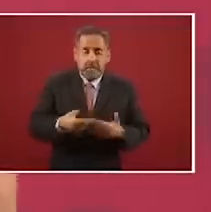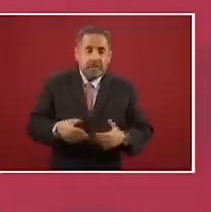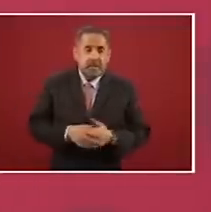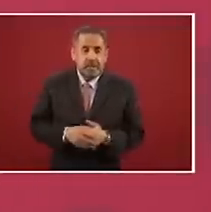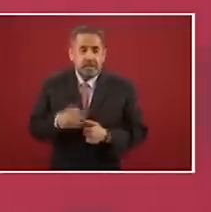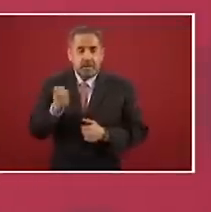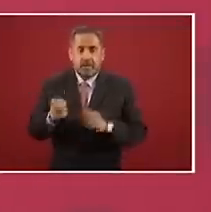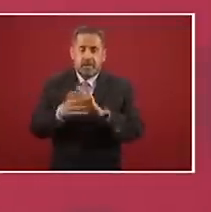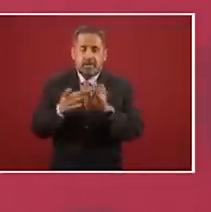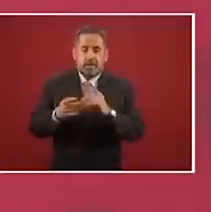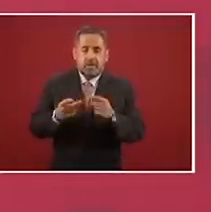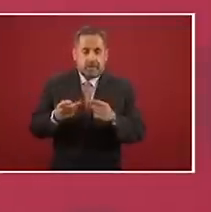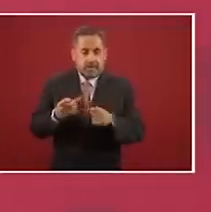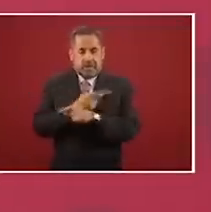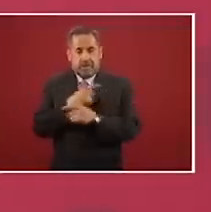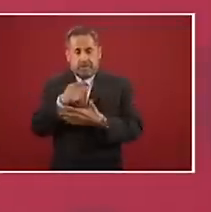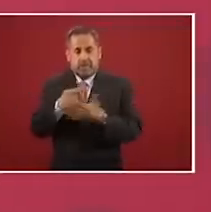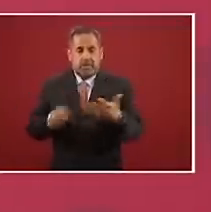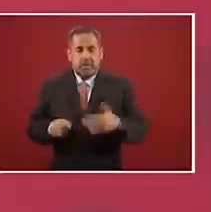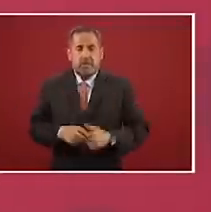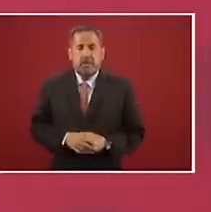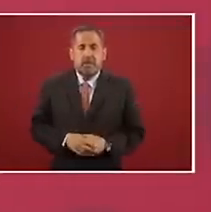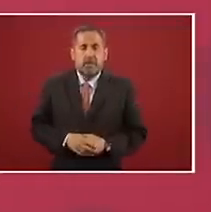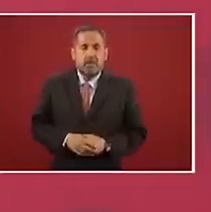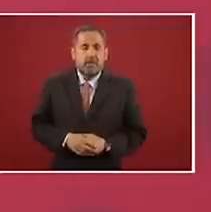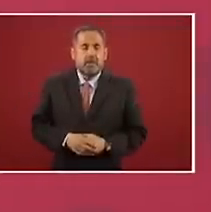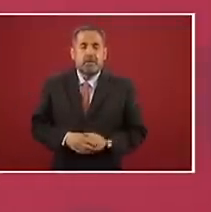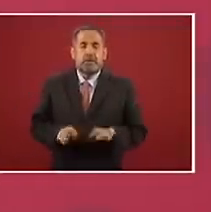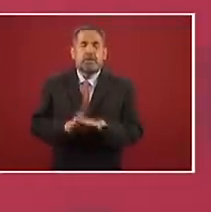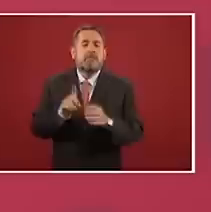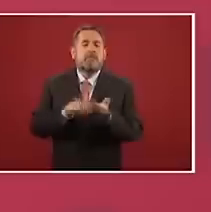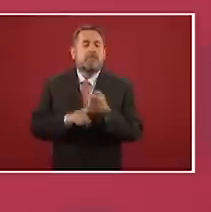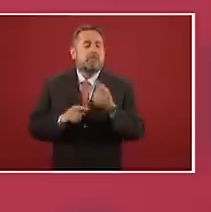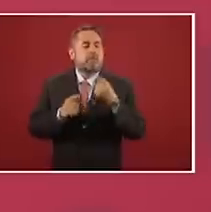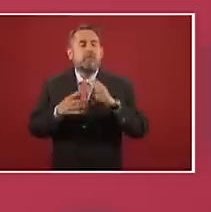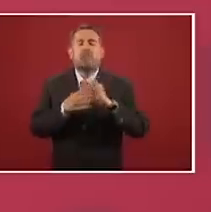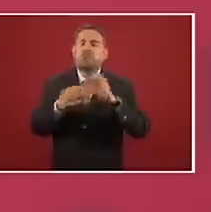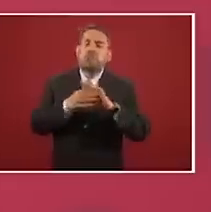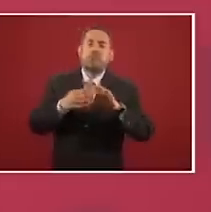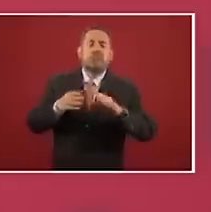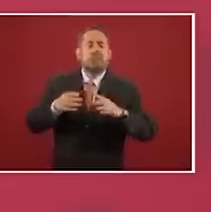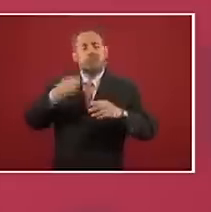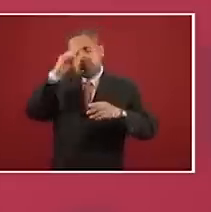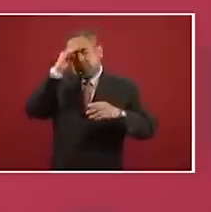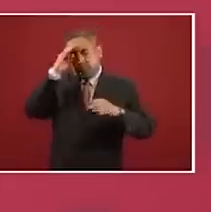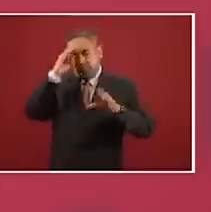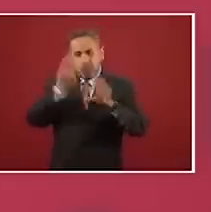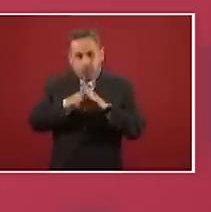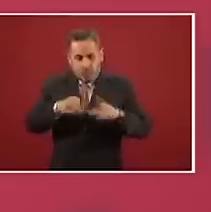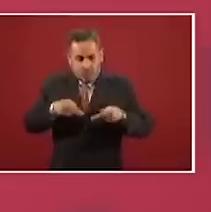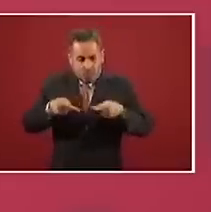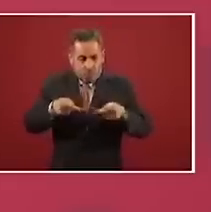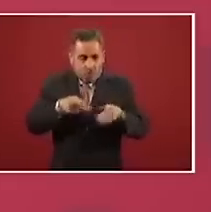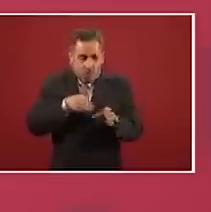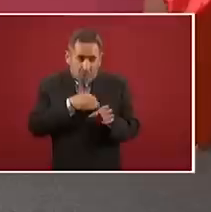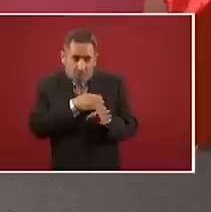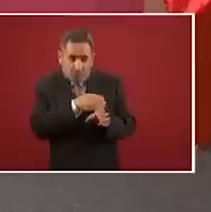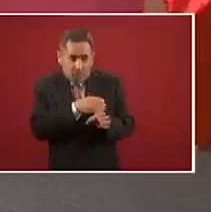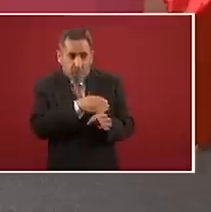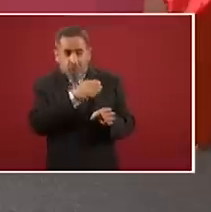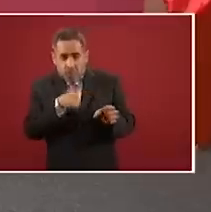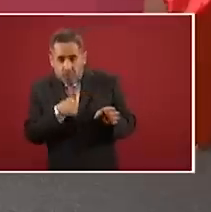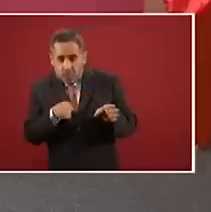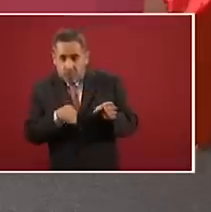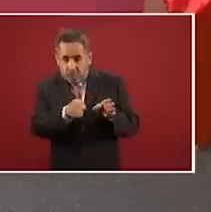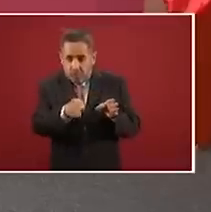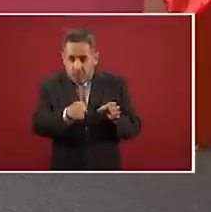Eso es lo que estamos revisando. Entonces, buscar la forma de hacer un trazo distinto,